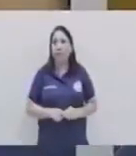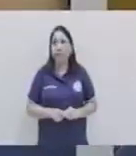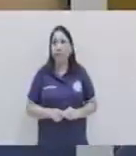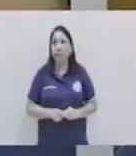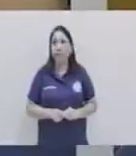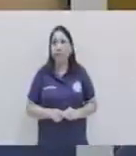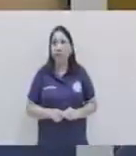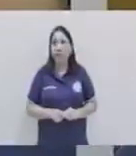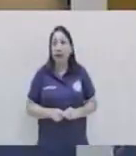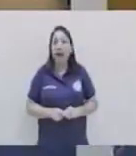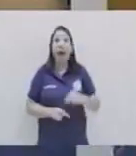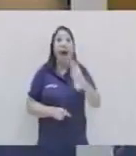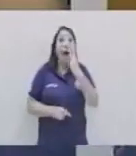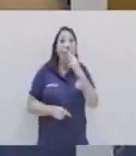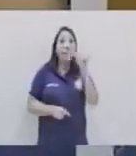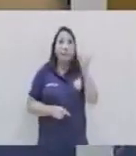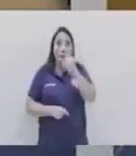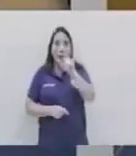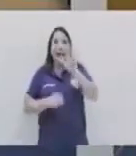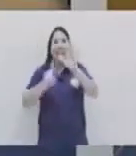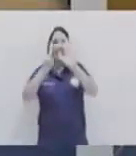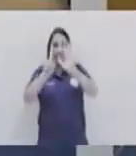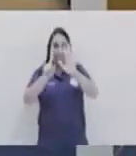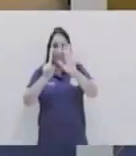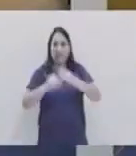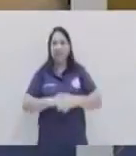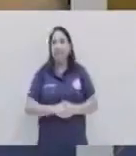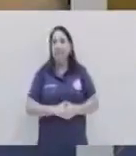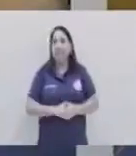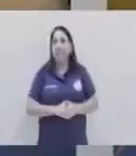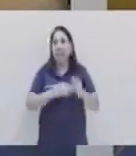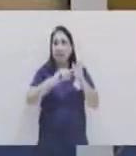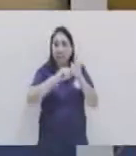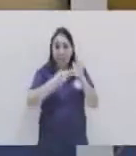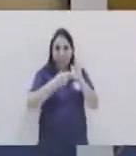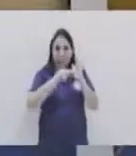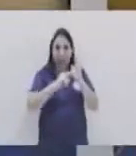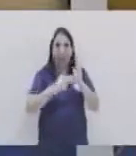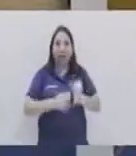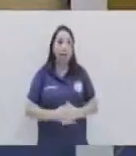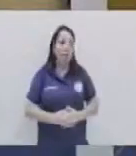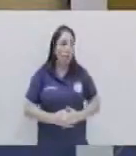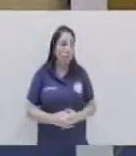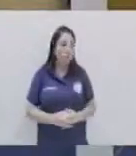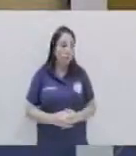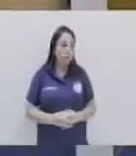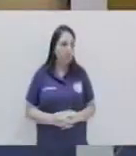Entonces h es igual a 6 medios, lo que simplificado me daría 3.